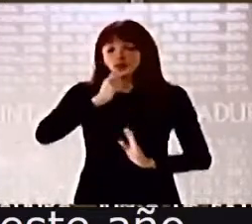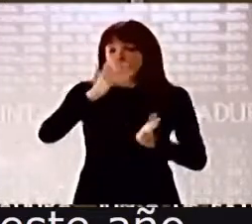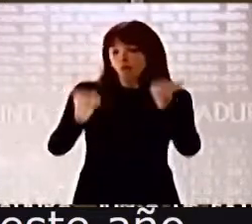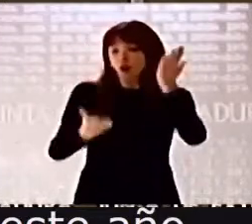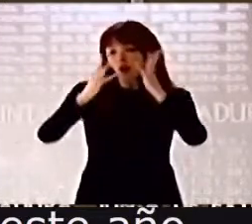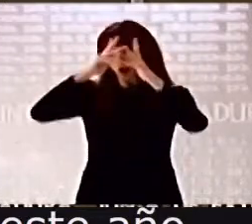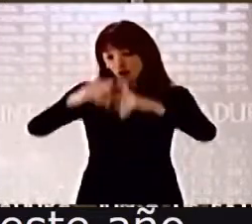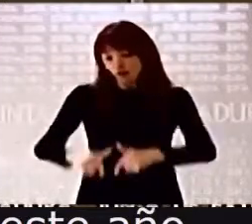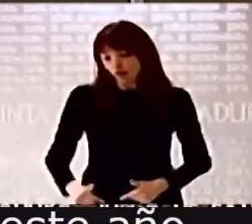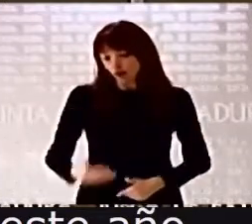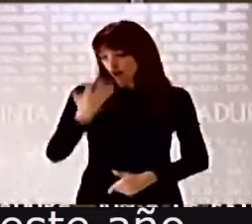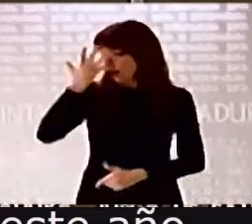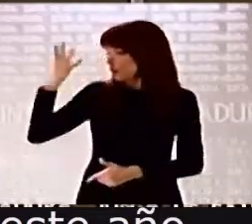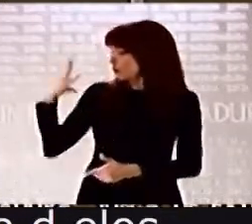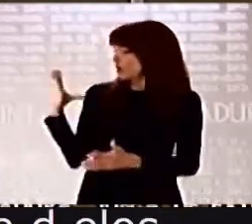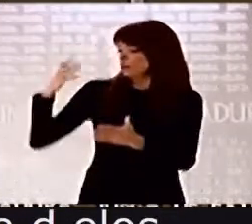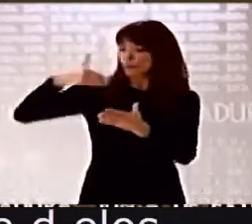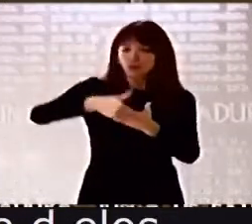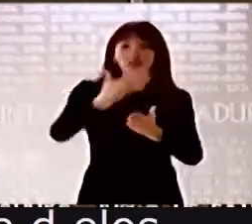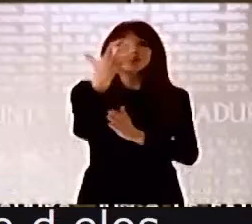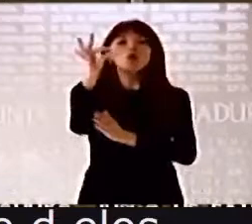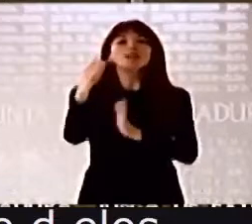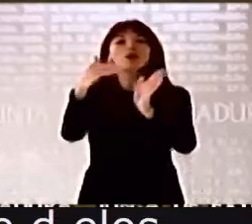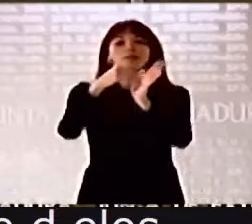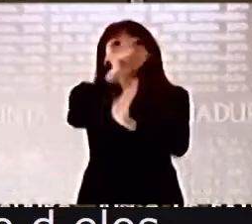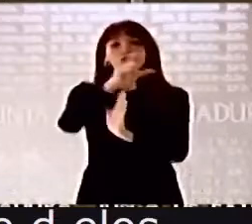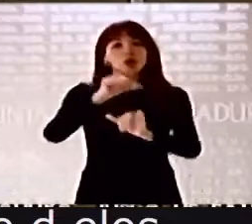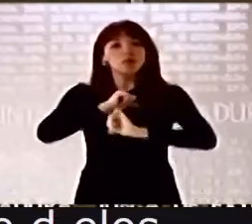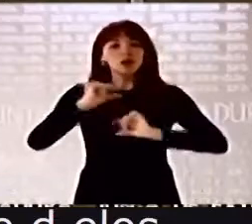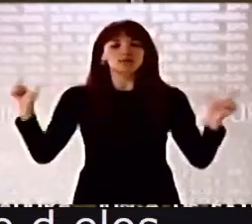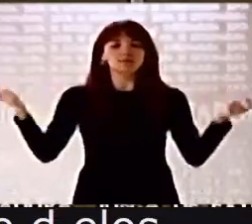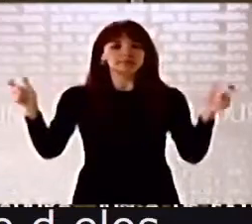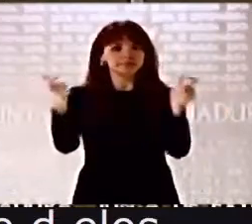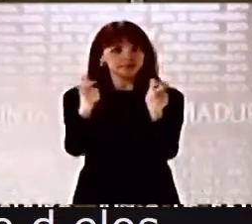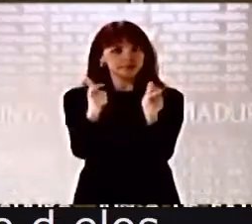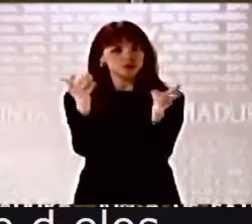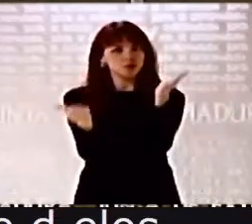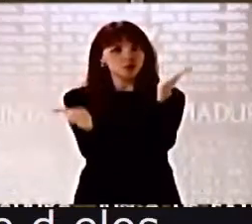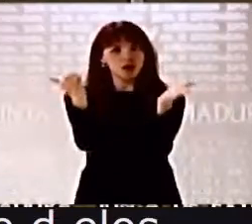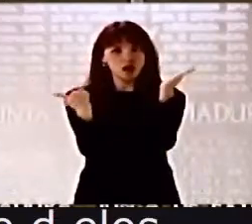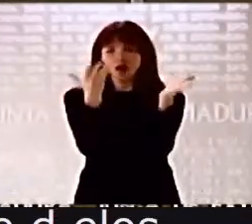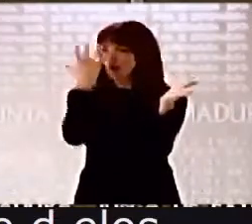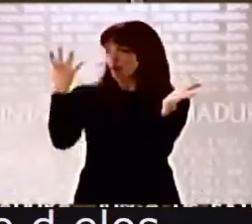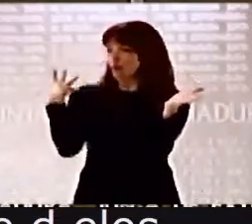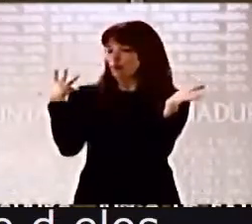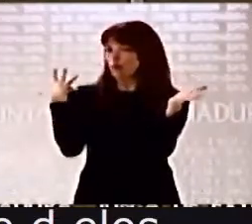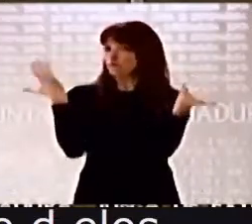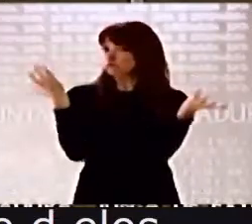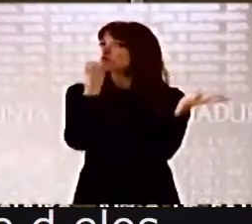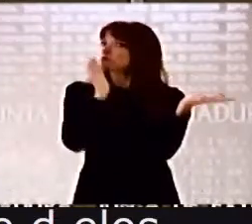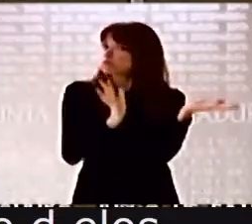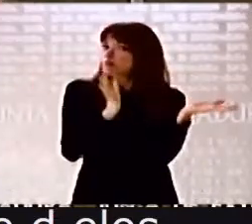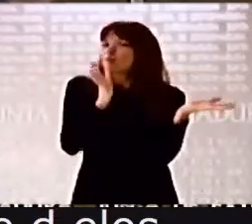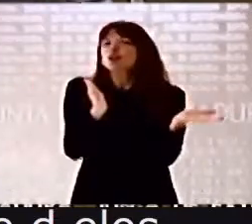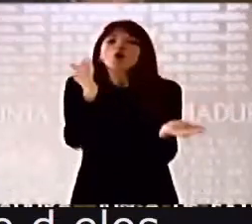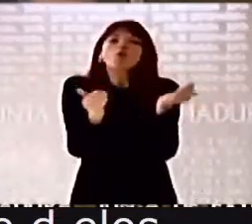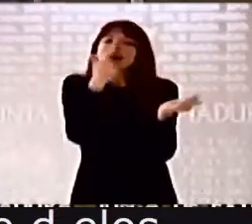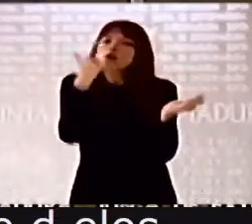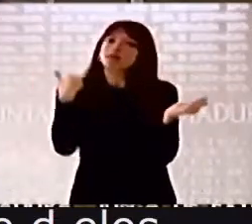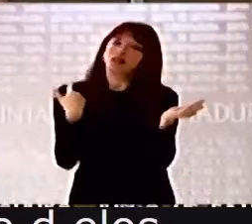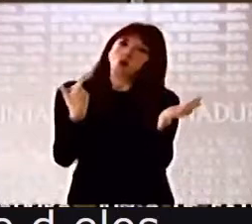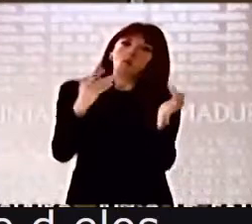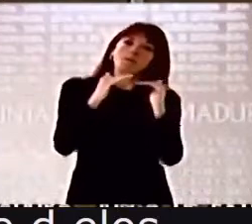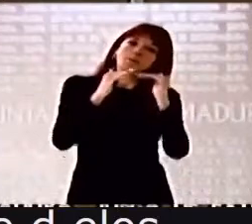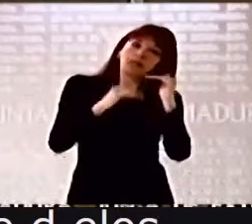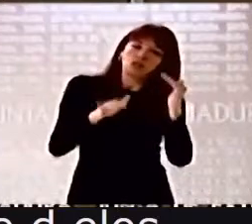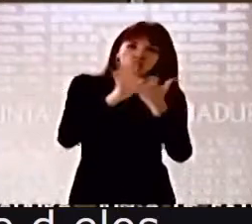últimos 5 años hay 50.000 parados menos que los que había entonces, pero la evolución no ha sido tan buena como había sido en el año anterior, a